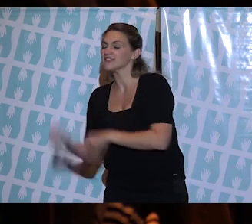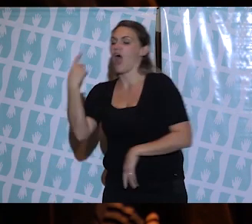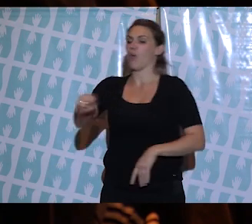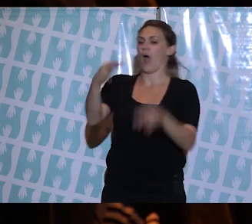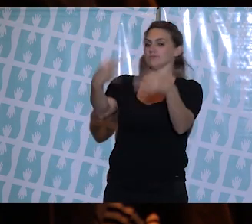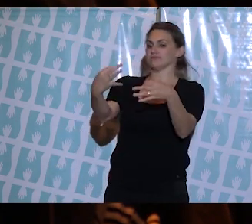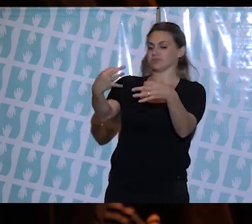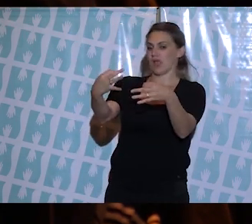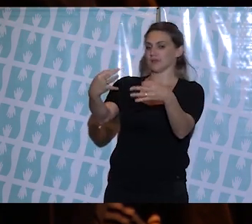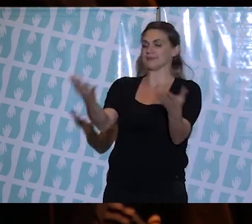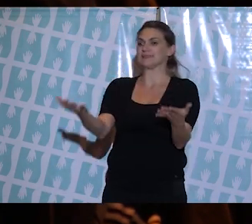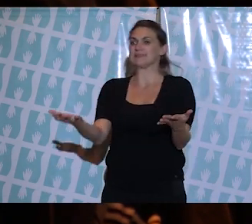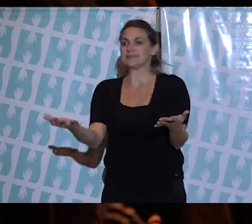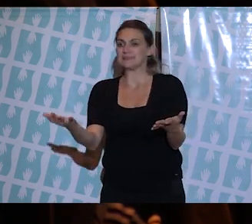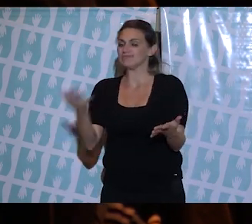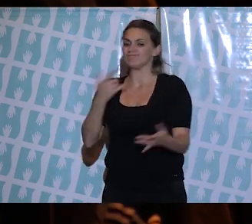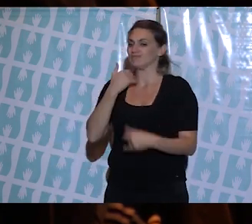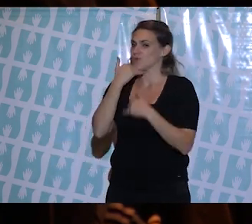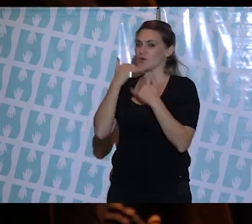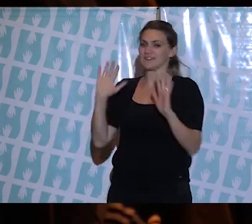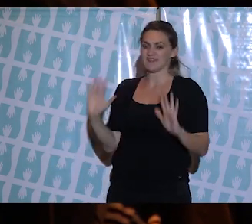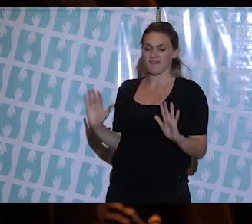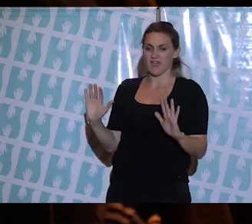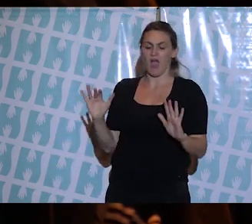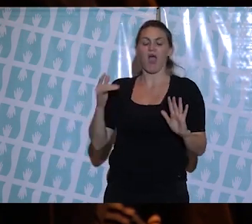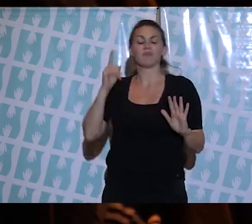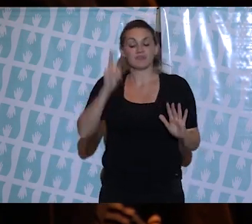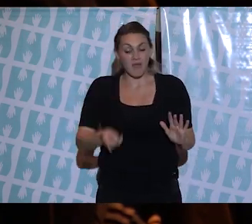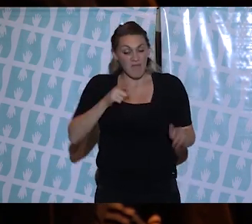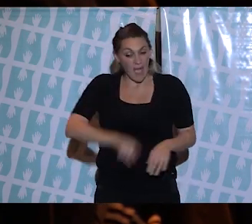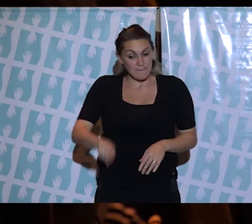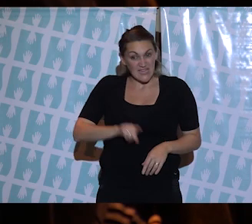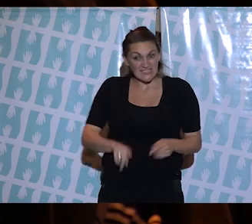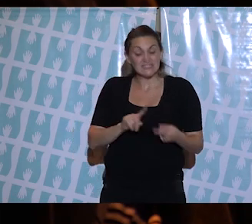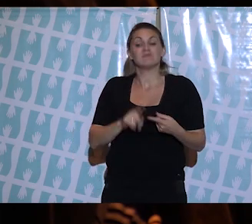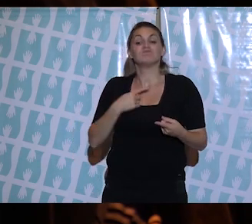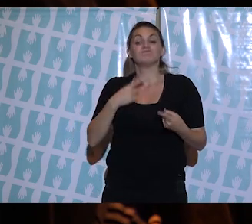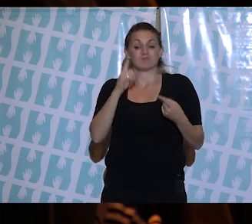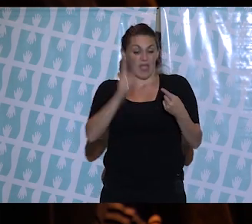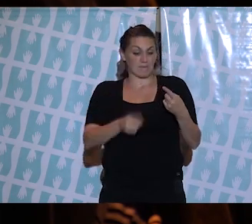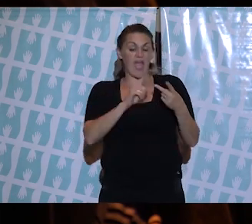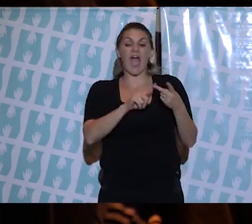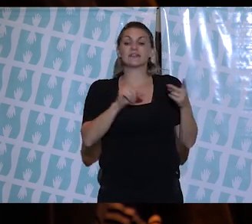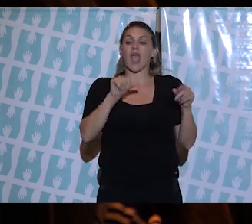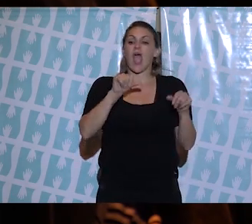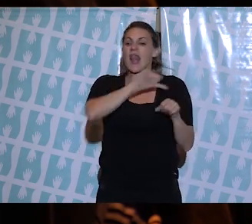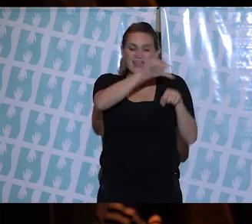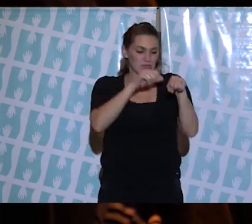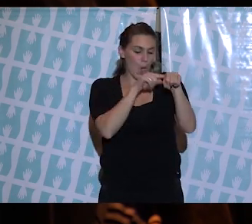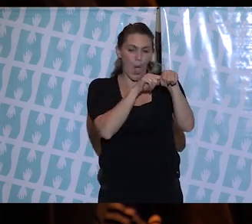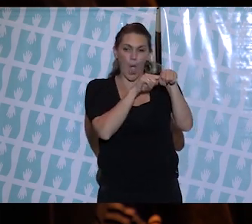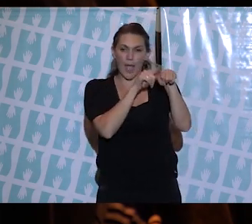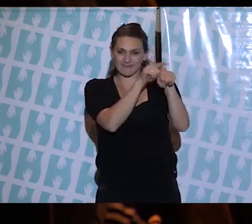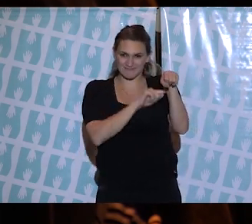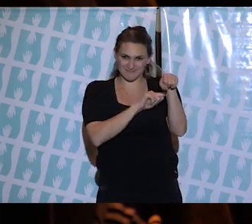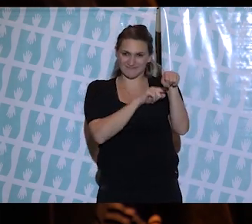ha estudiado la presencia de alfa-sinucleína en la orina, en el líquido cefalorraquídeo y en la sangre.